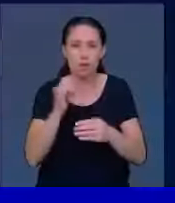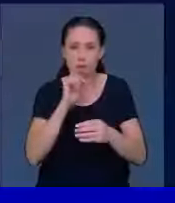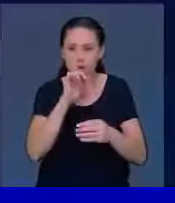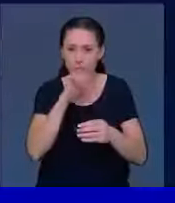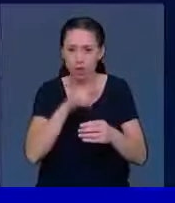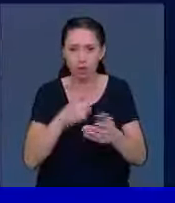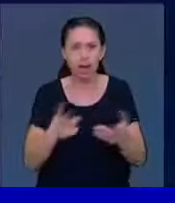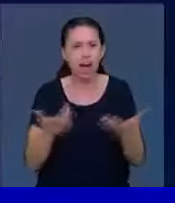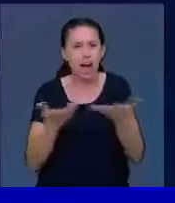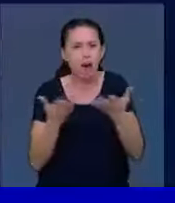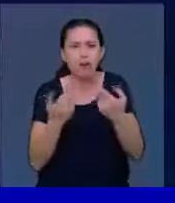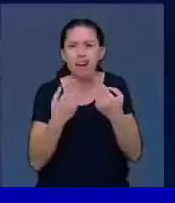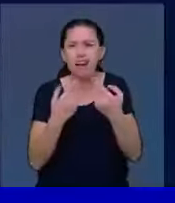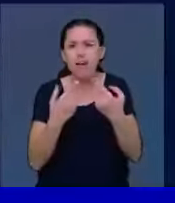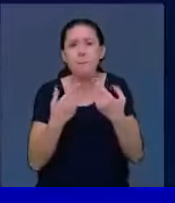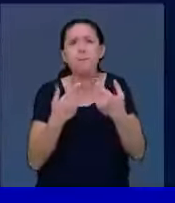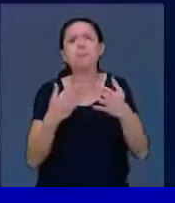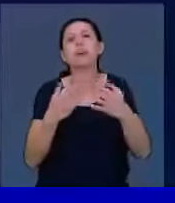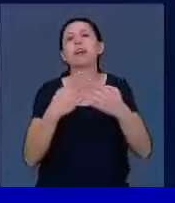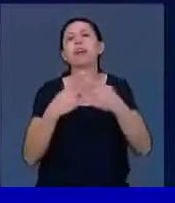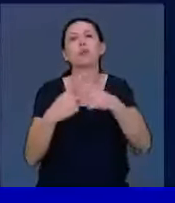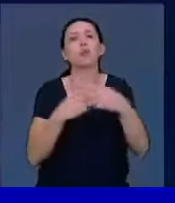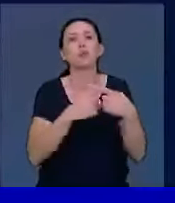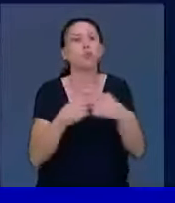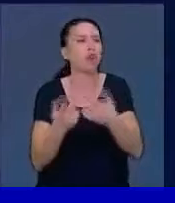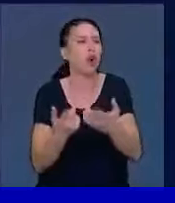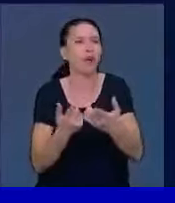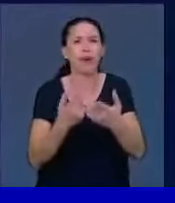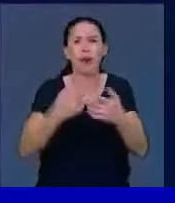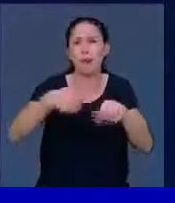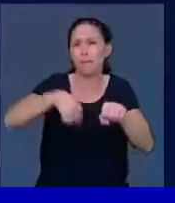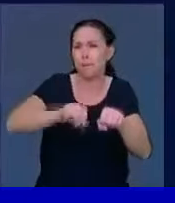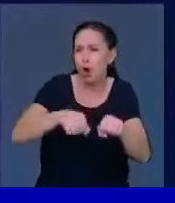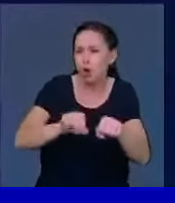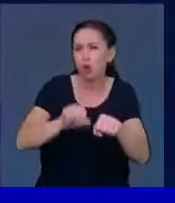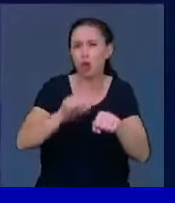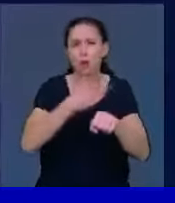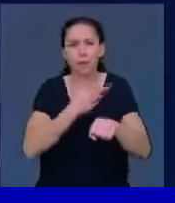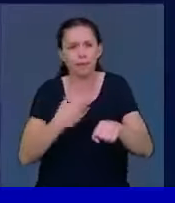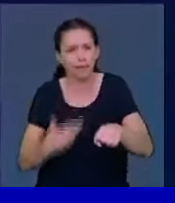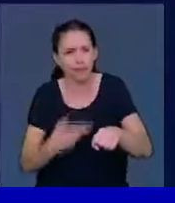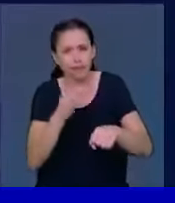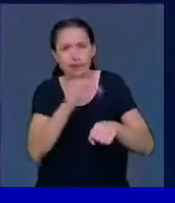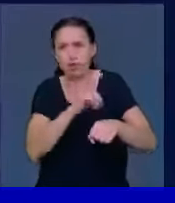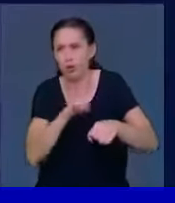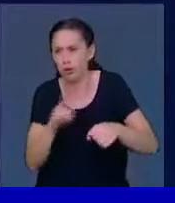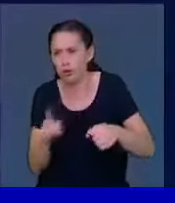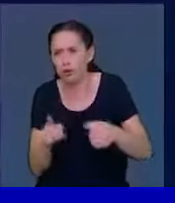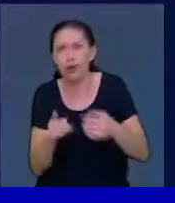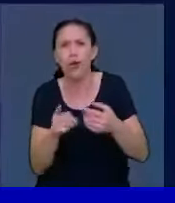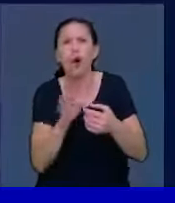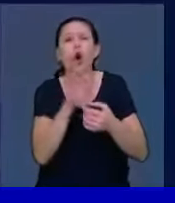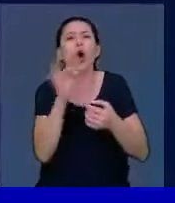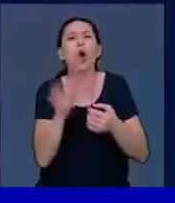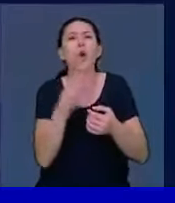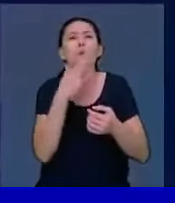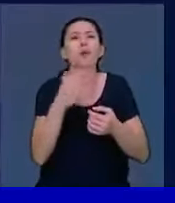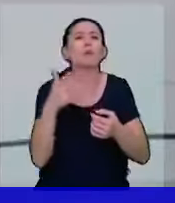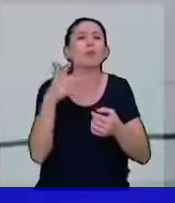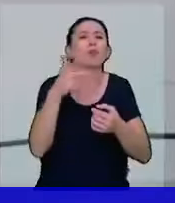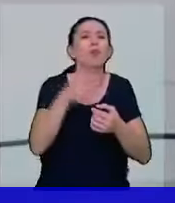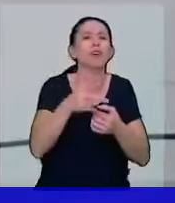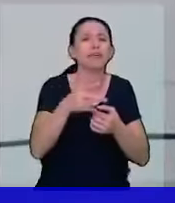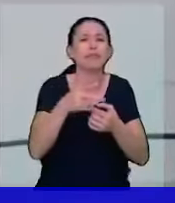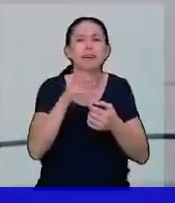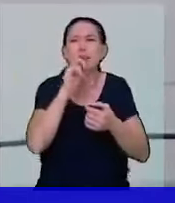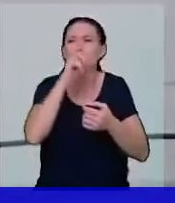empezamos una discusión electoral si el presidente anduvo en moto o no anduvo en moto, o si la fecha de fundación del